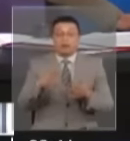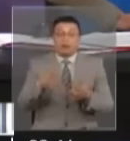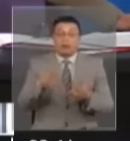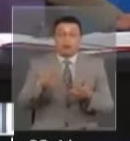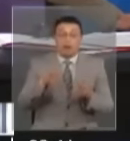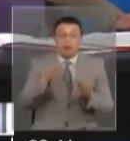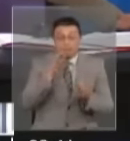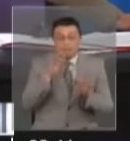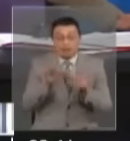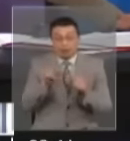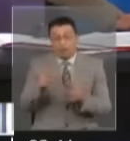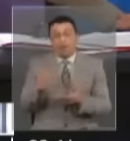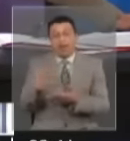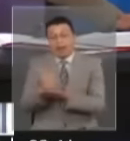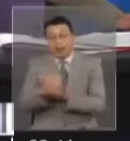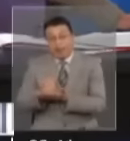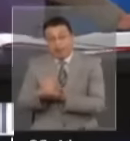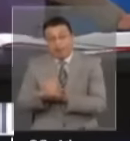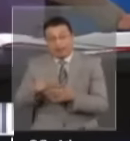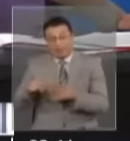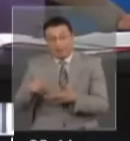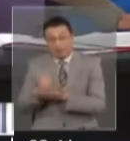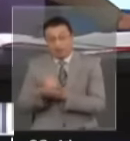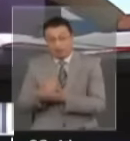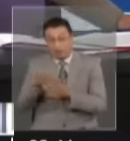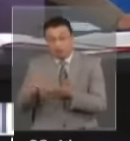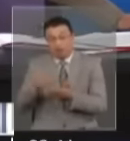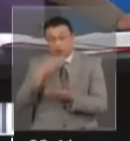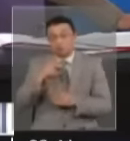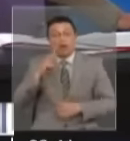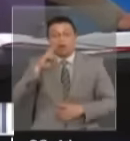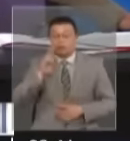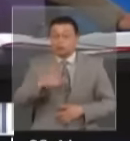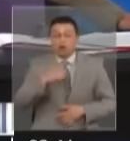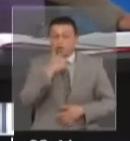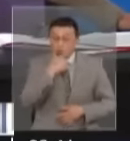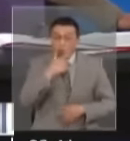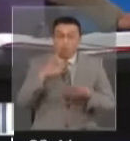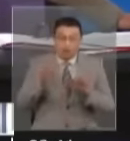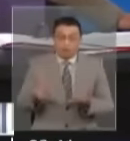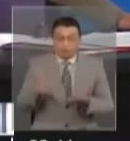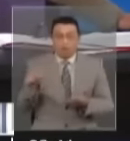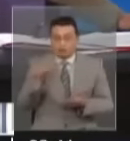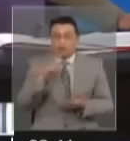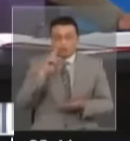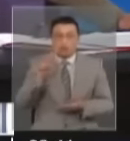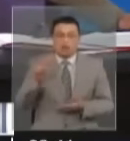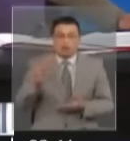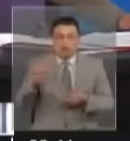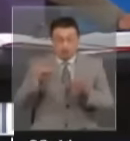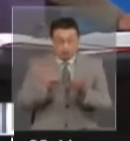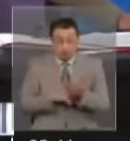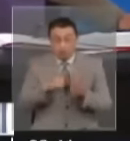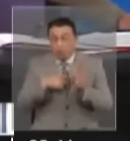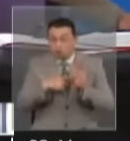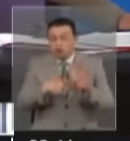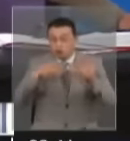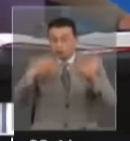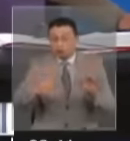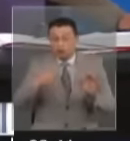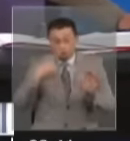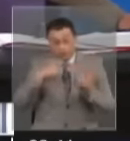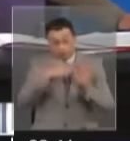del uso terapéutico. Yo creo que no me cabe ninguna duda que si de verdad se demuestra, y creo que hay bastante